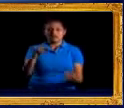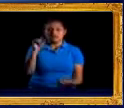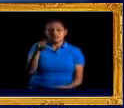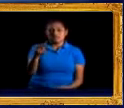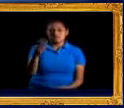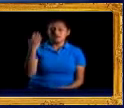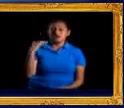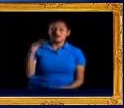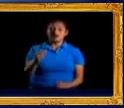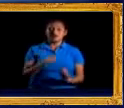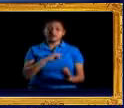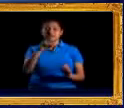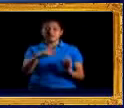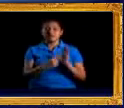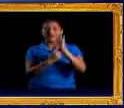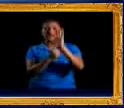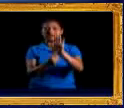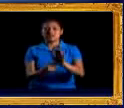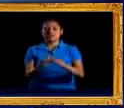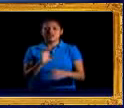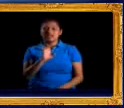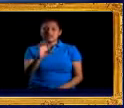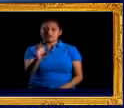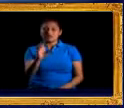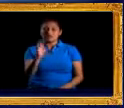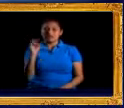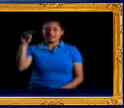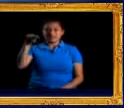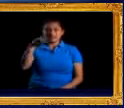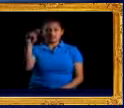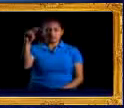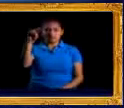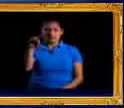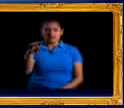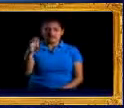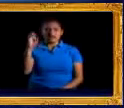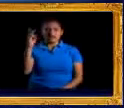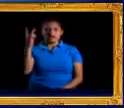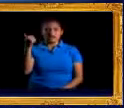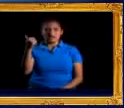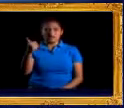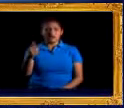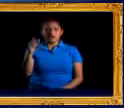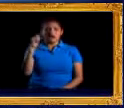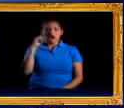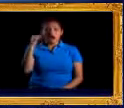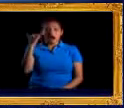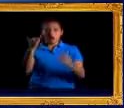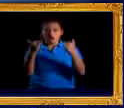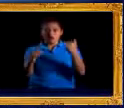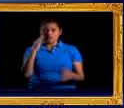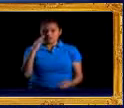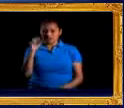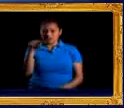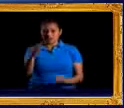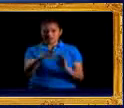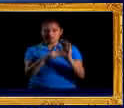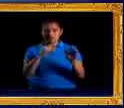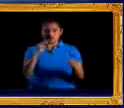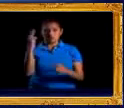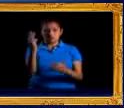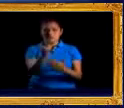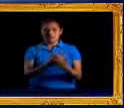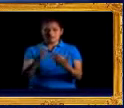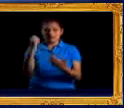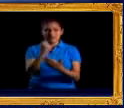estaba manifestándole en el engaño la serpiente a Eva. Ahora mire este pasaje, hermano, Mateo capítulo